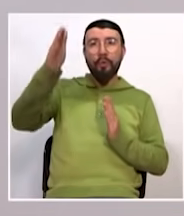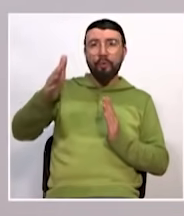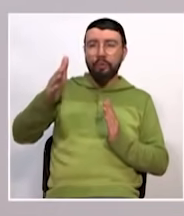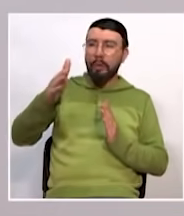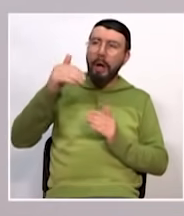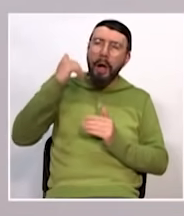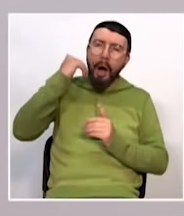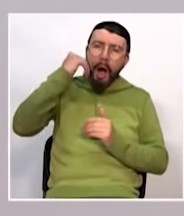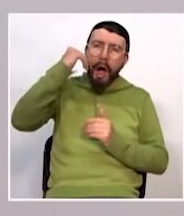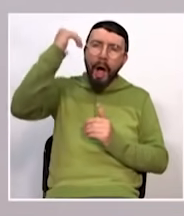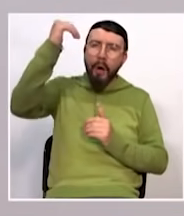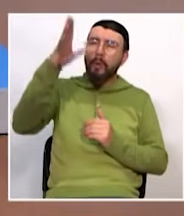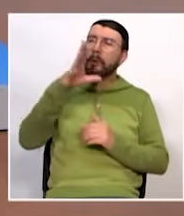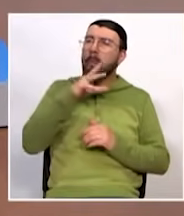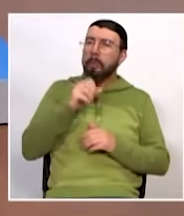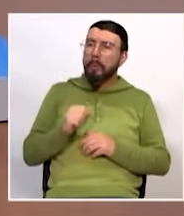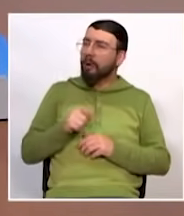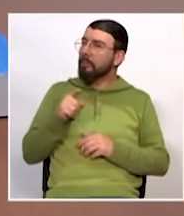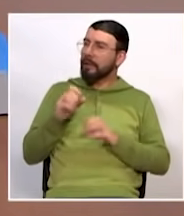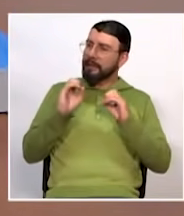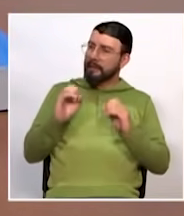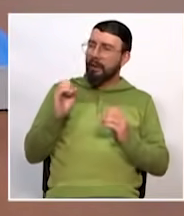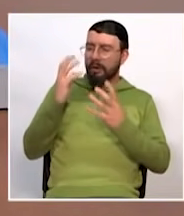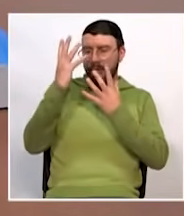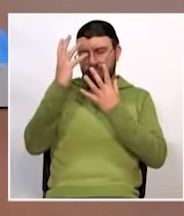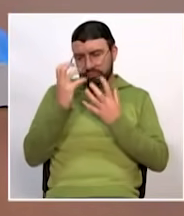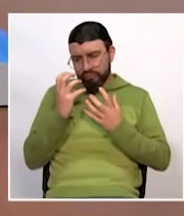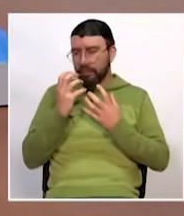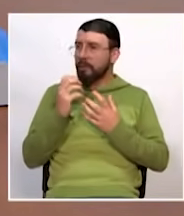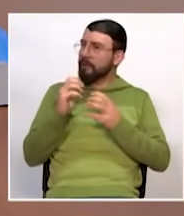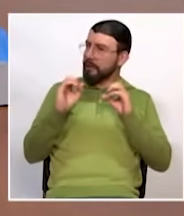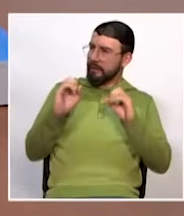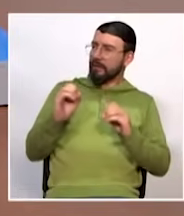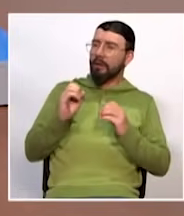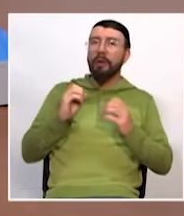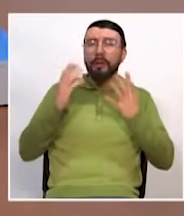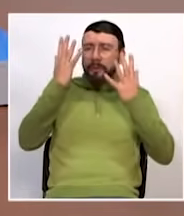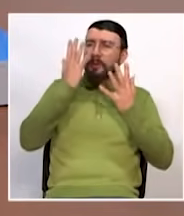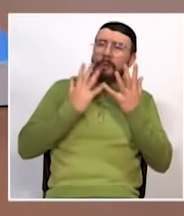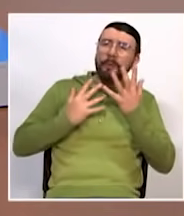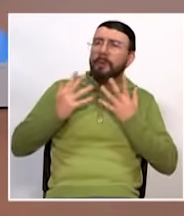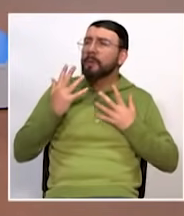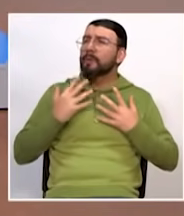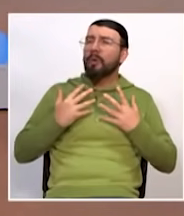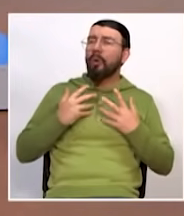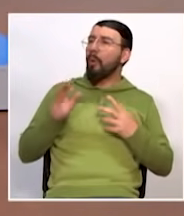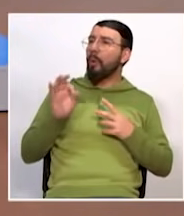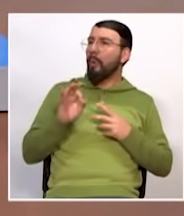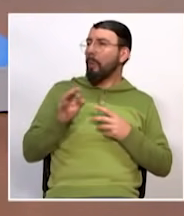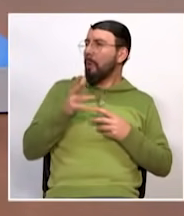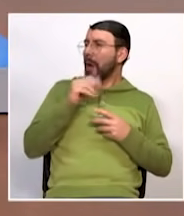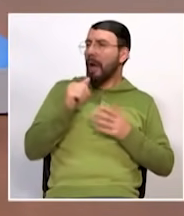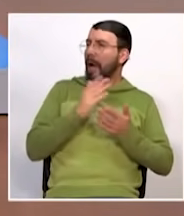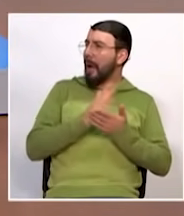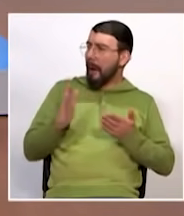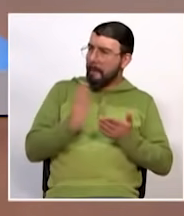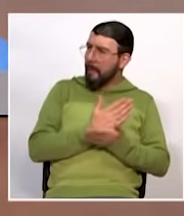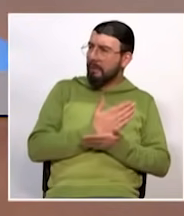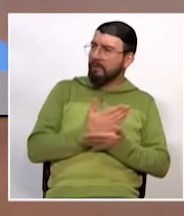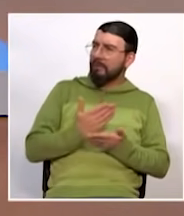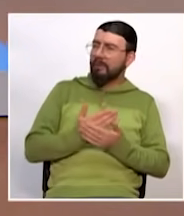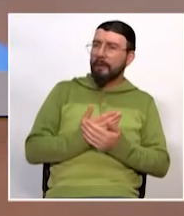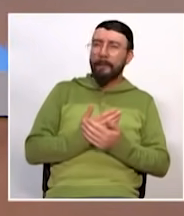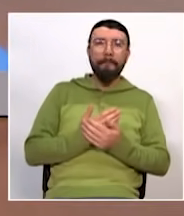sufriendo de ansiedad de depresión por esa misma característica que ha llevado a toda la vida o eso no tiene que ver el antídoto de la